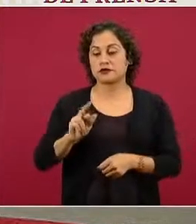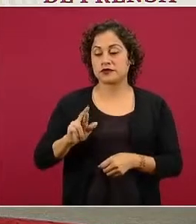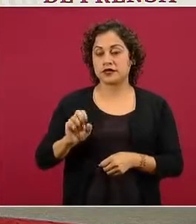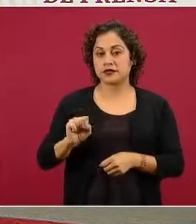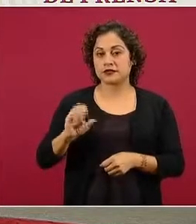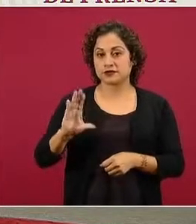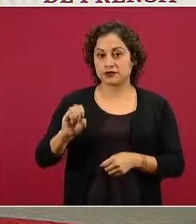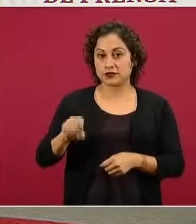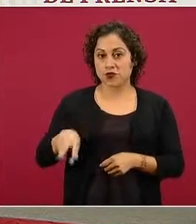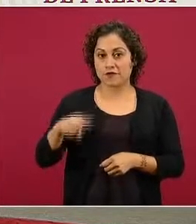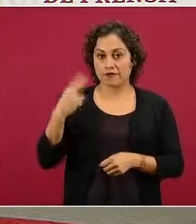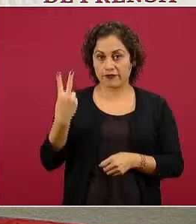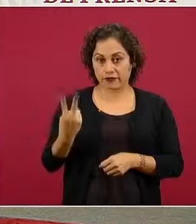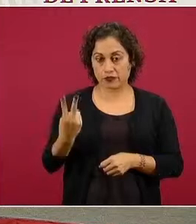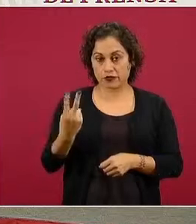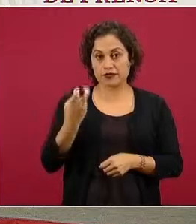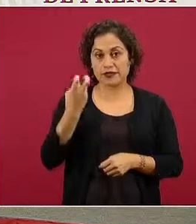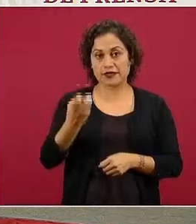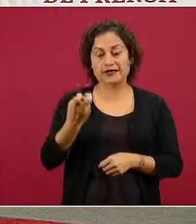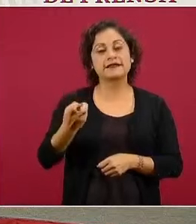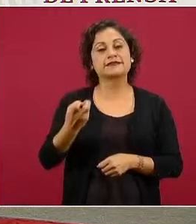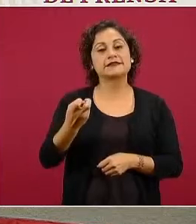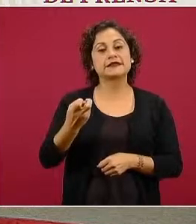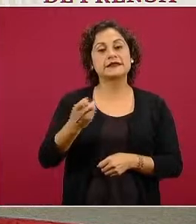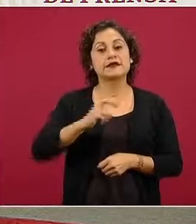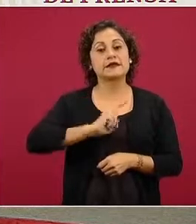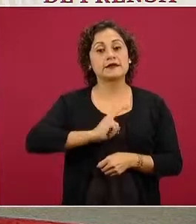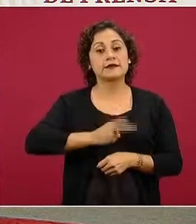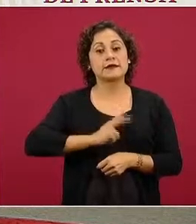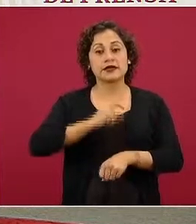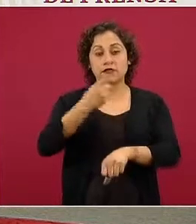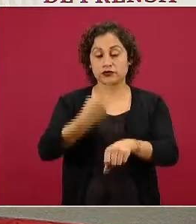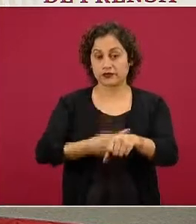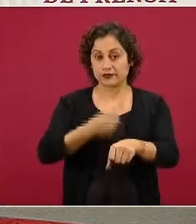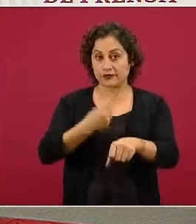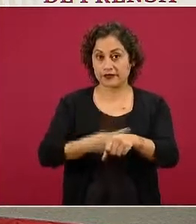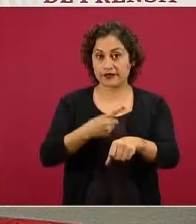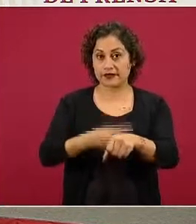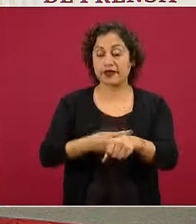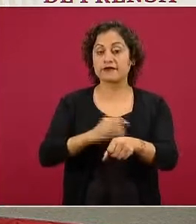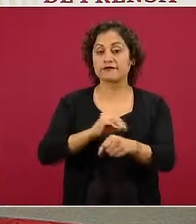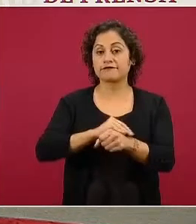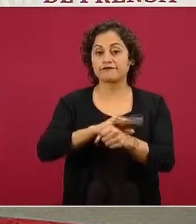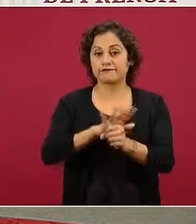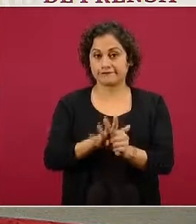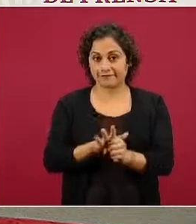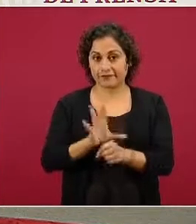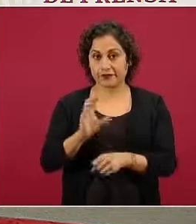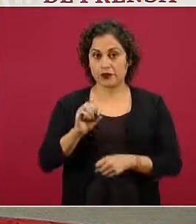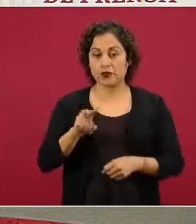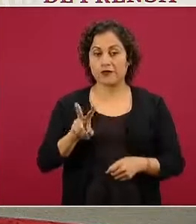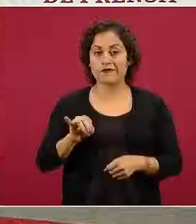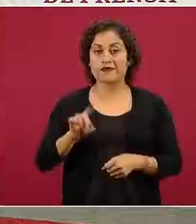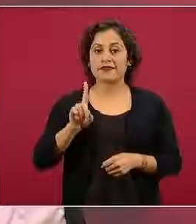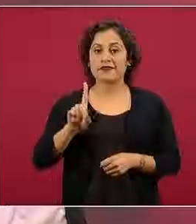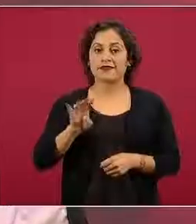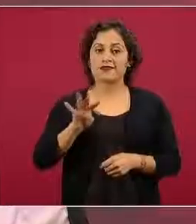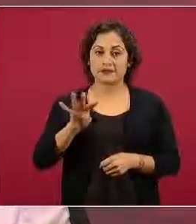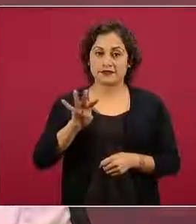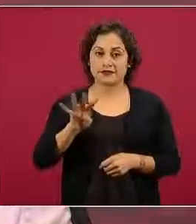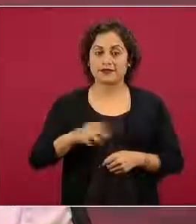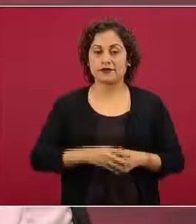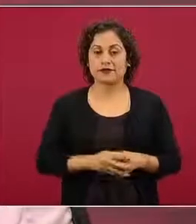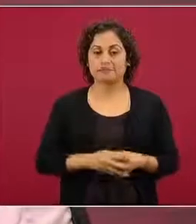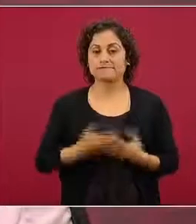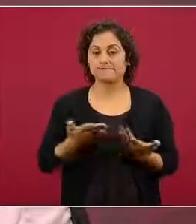SARS-CoV-2, causante de la enfermedad COVID-19 en nuestro país y en